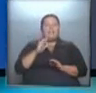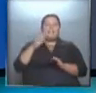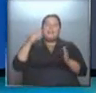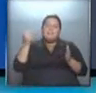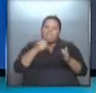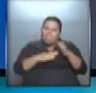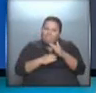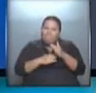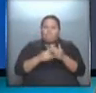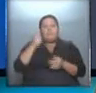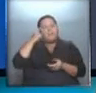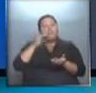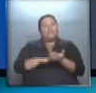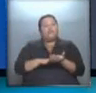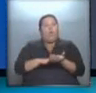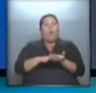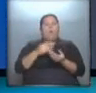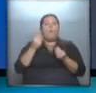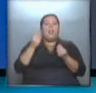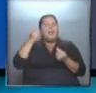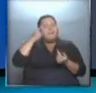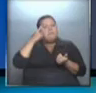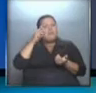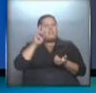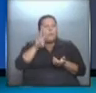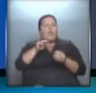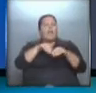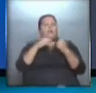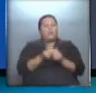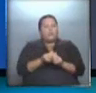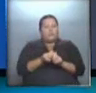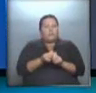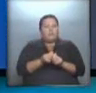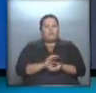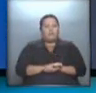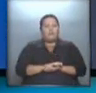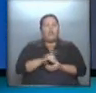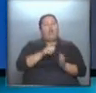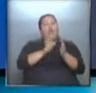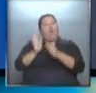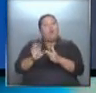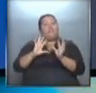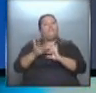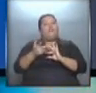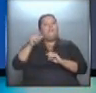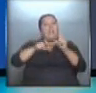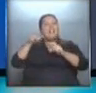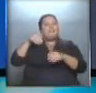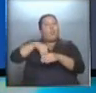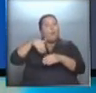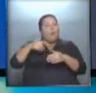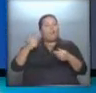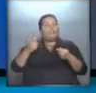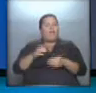central, que tiene que ver con las lecturas, con las interpretaciones de los resultados y con las motivaciones de los electores, es